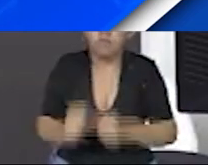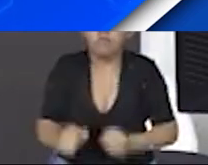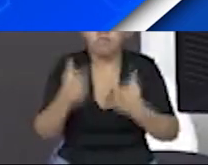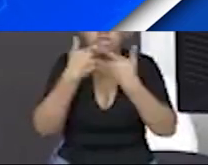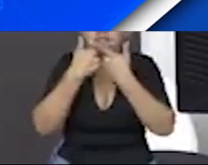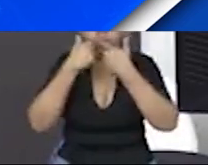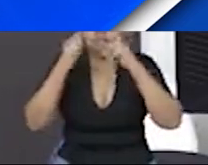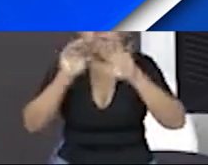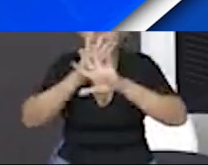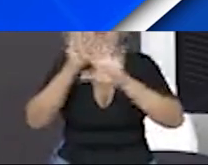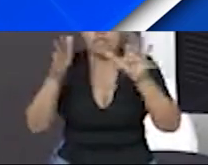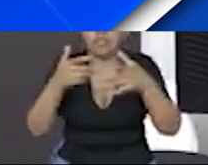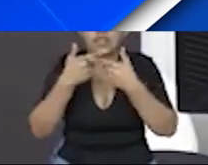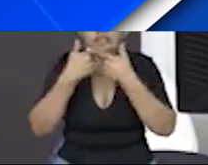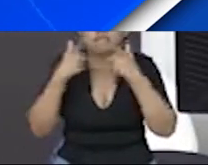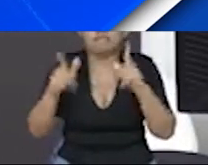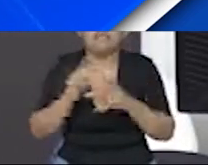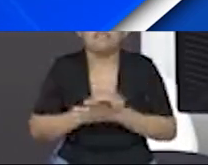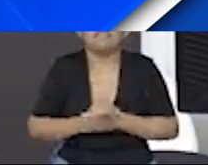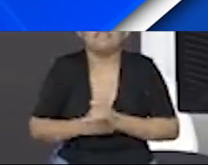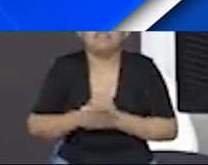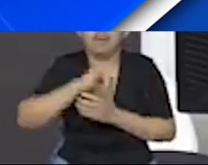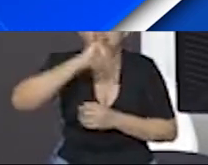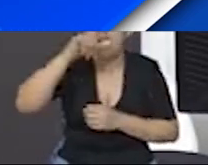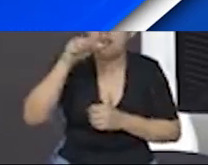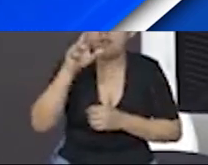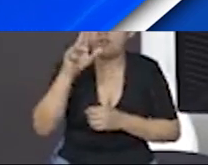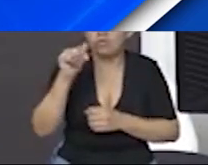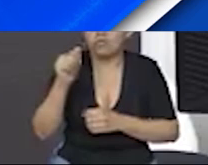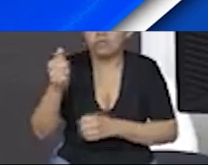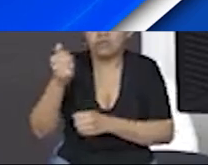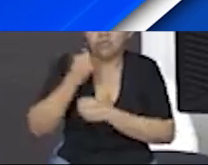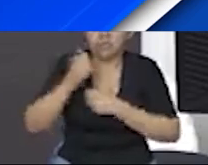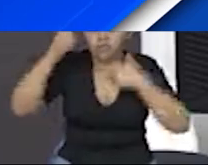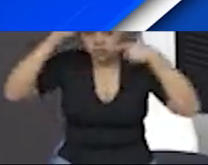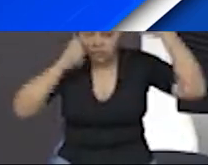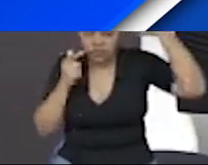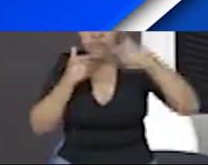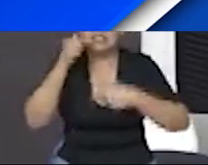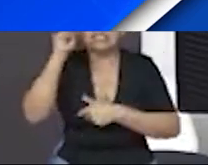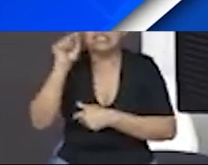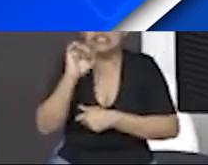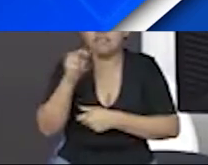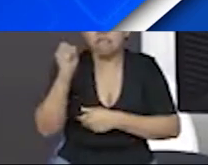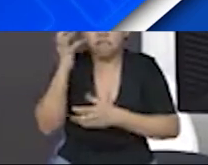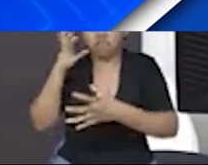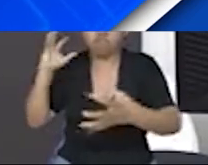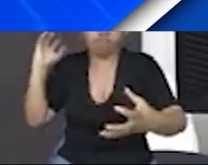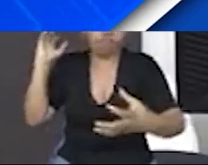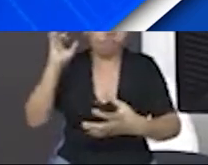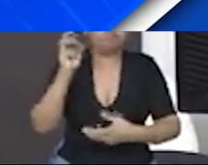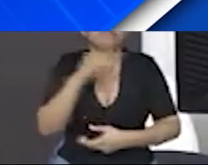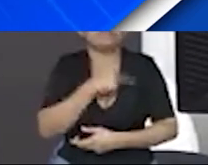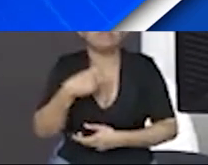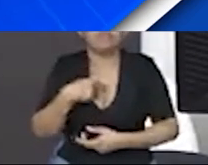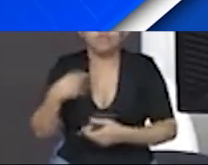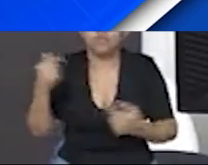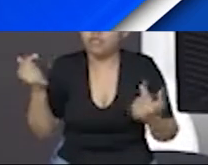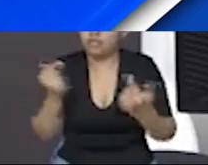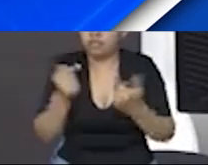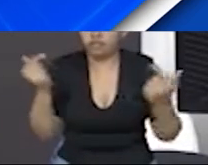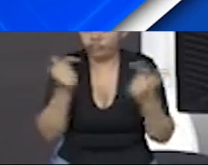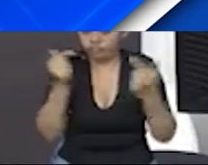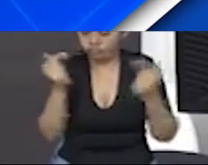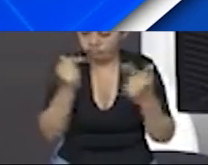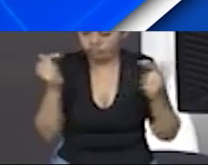hombres y mujeres libres, Augusto César Sandino, el general Sandino, los derrotó en